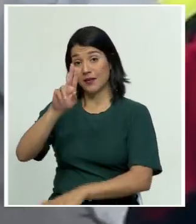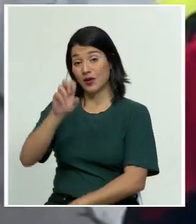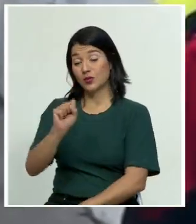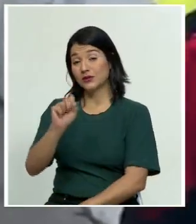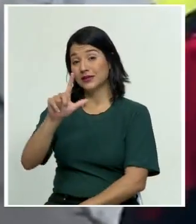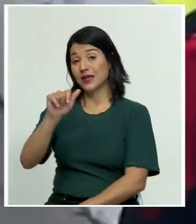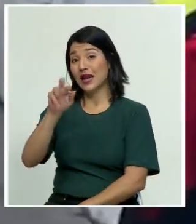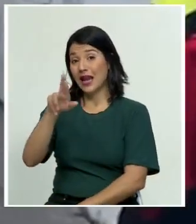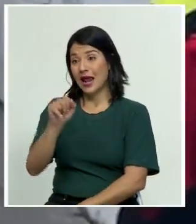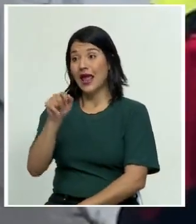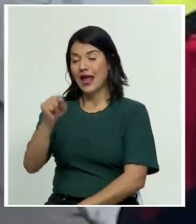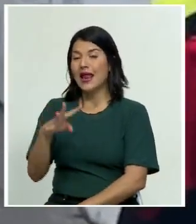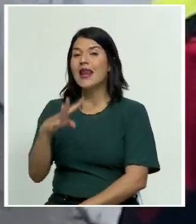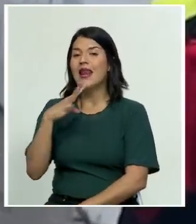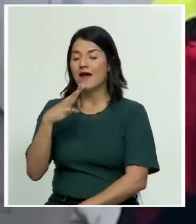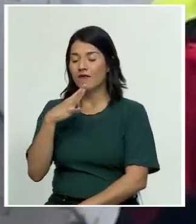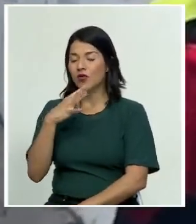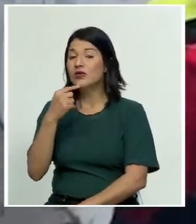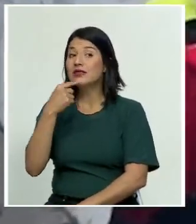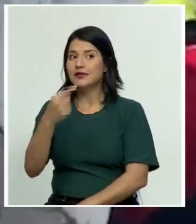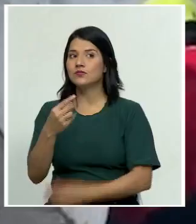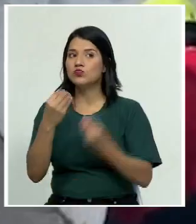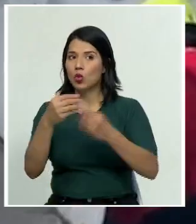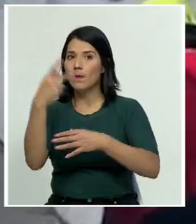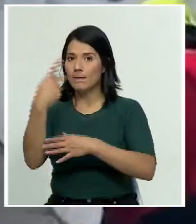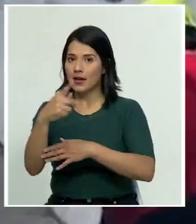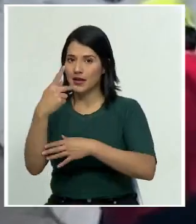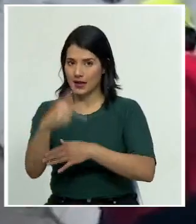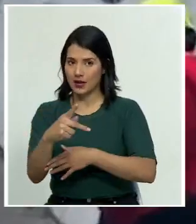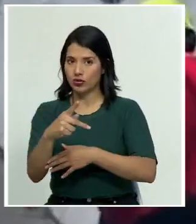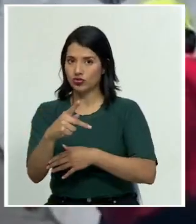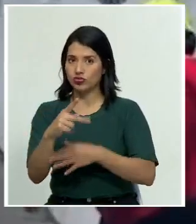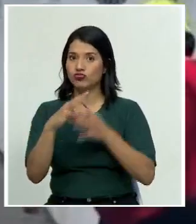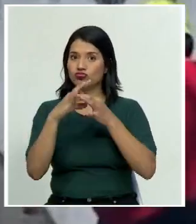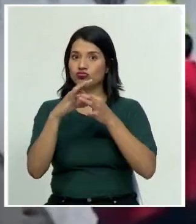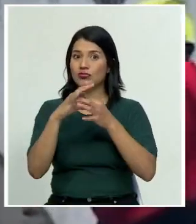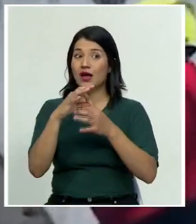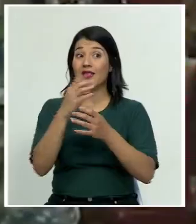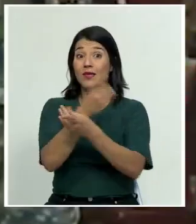Fuerzas Armadas, advirtió del peligro sobre la democracia en el país.